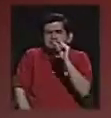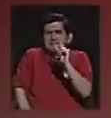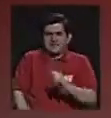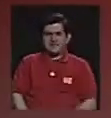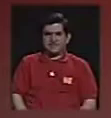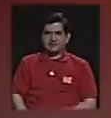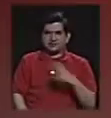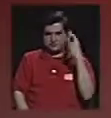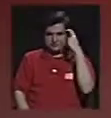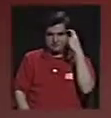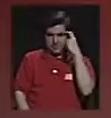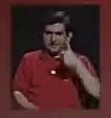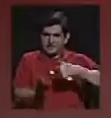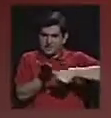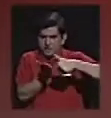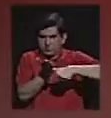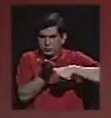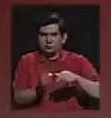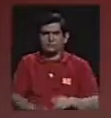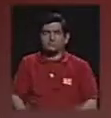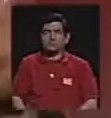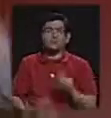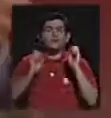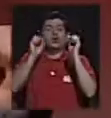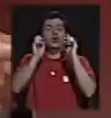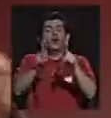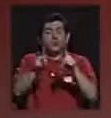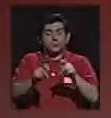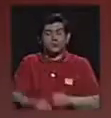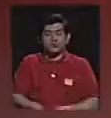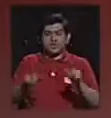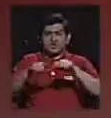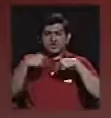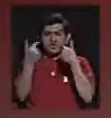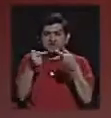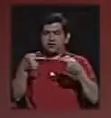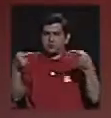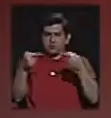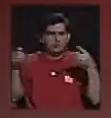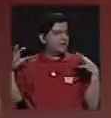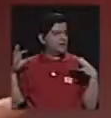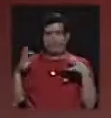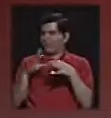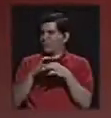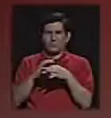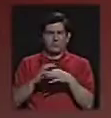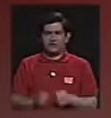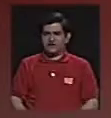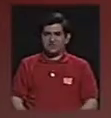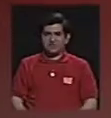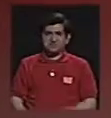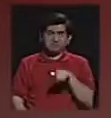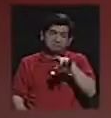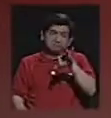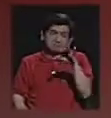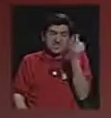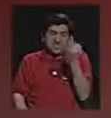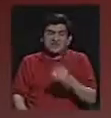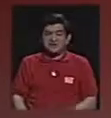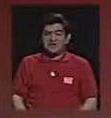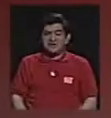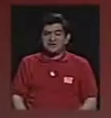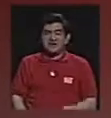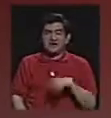digamos, de votos, lo que le permite, si la oposición no se une en general, no va coaligada,